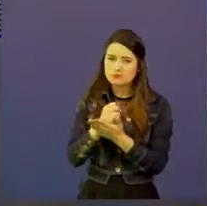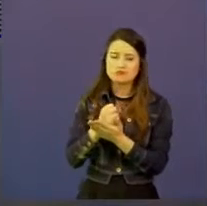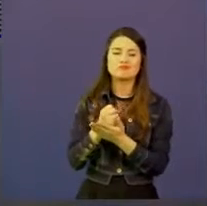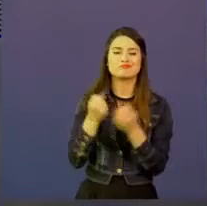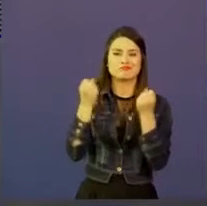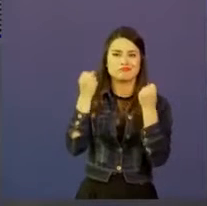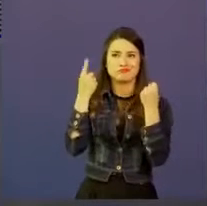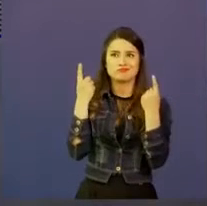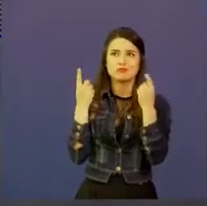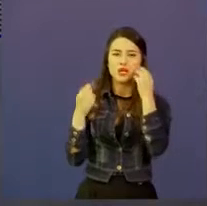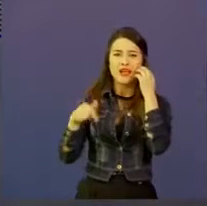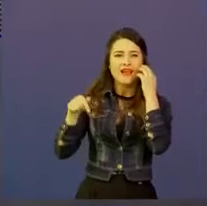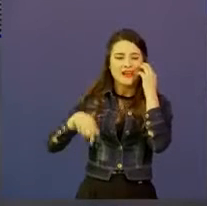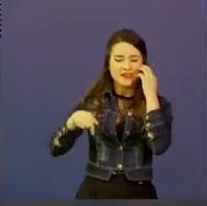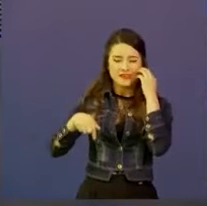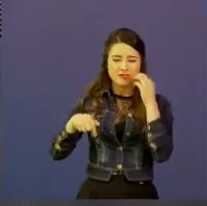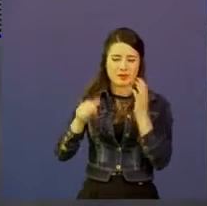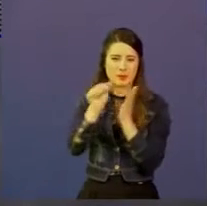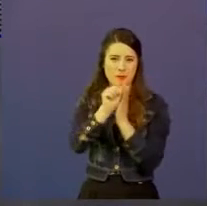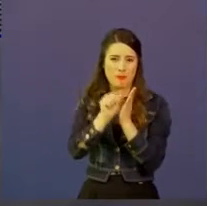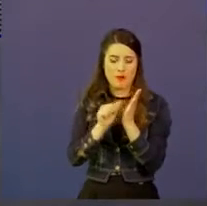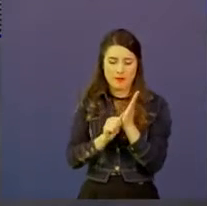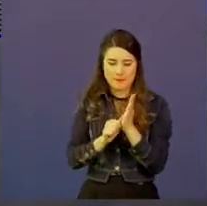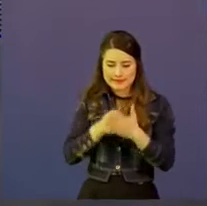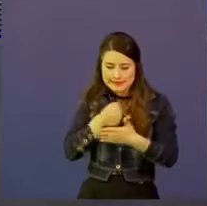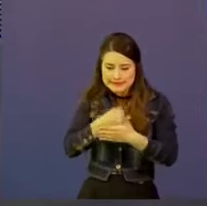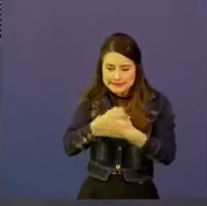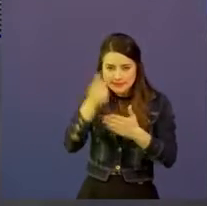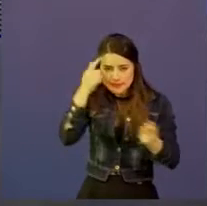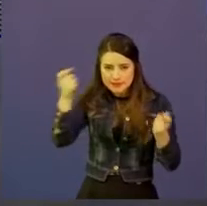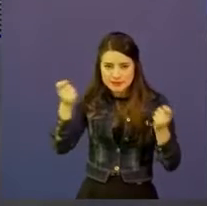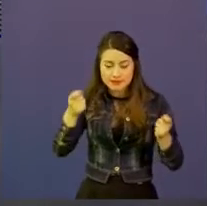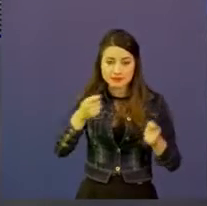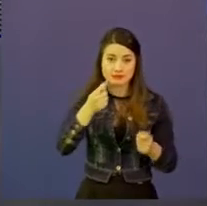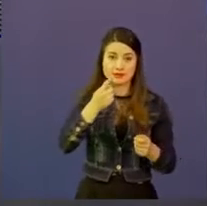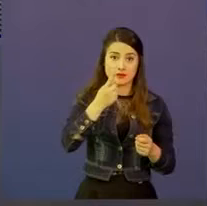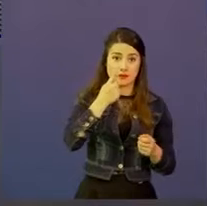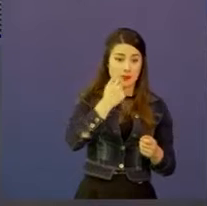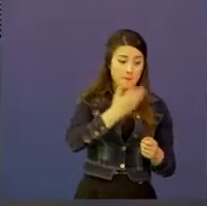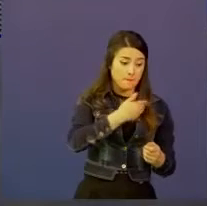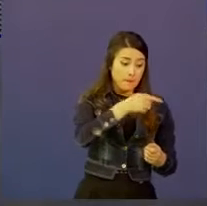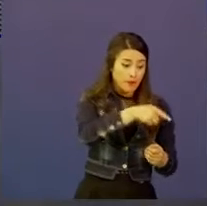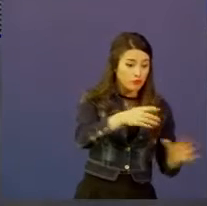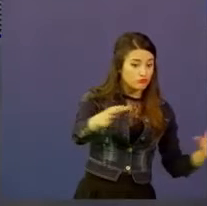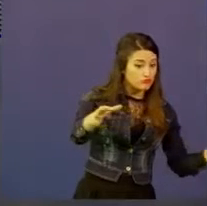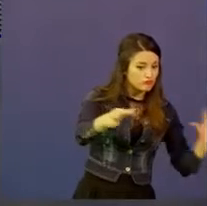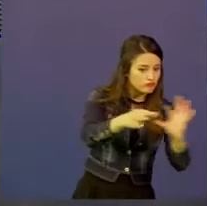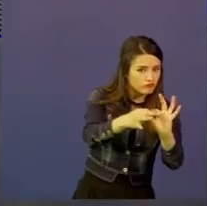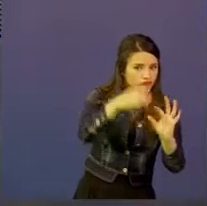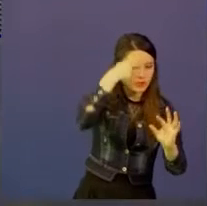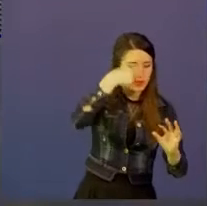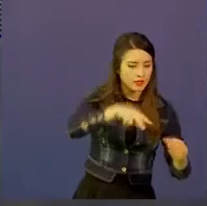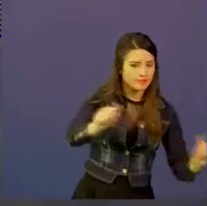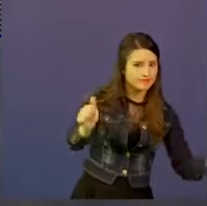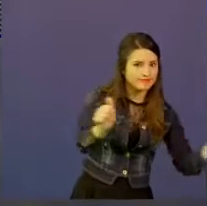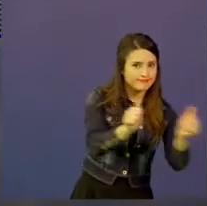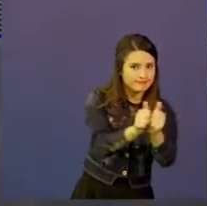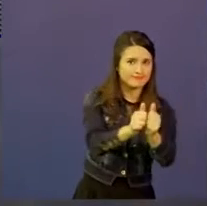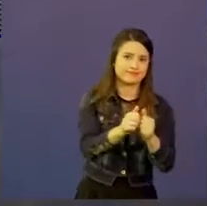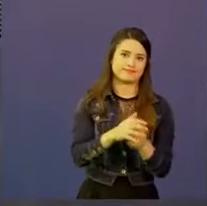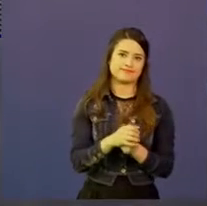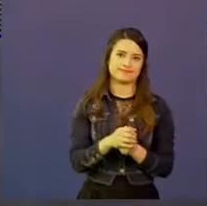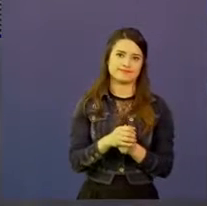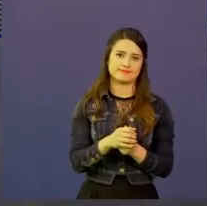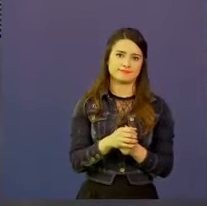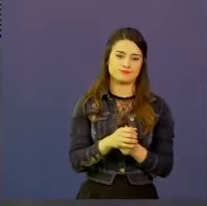y es cómo logramos conectar a los papás un poco más al entorno digital de sus hijos, entendiendo cuáles son sus ventajas, pero